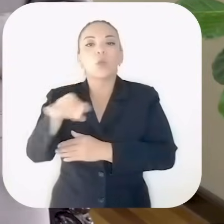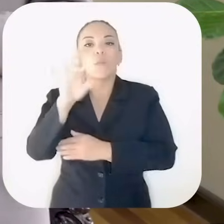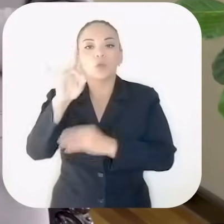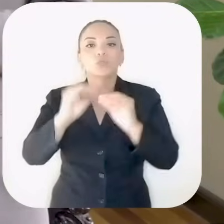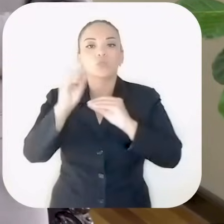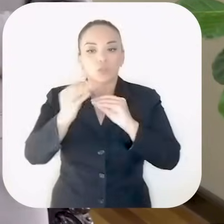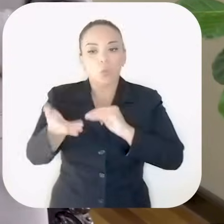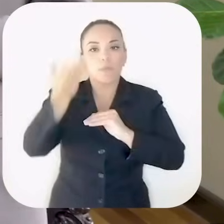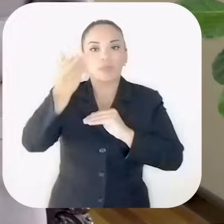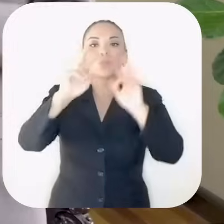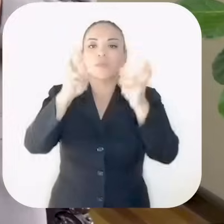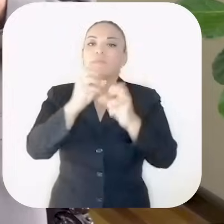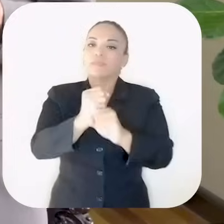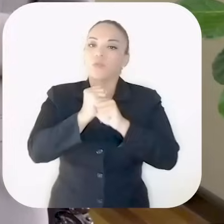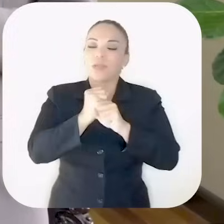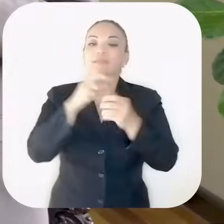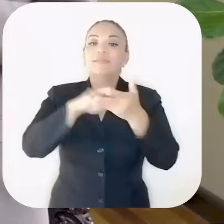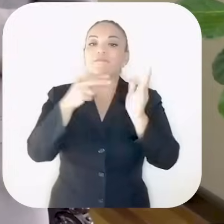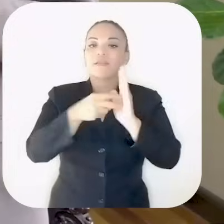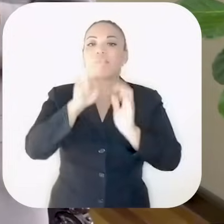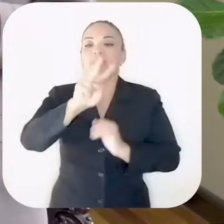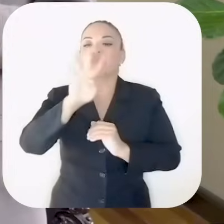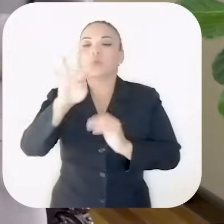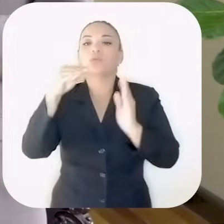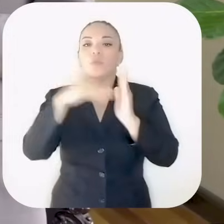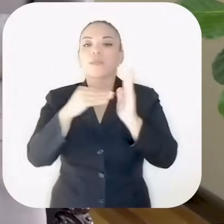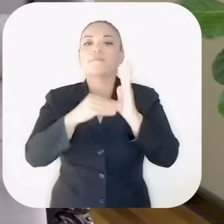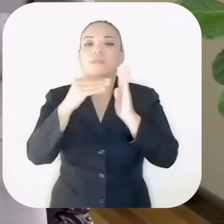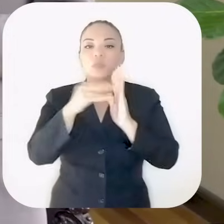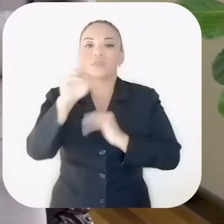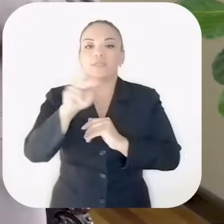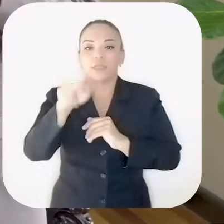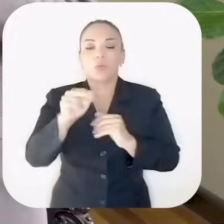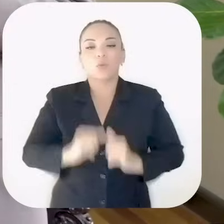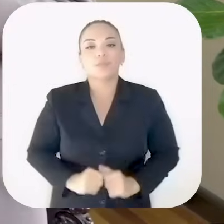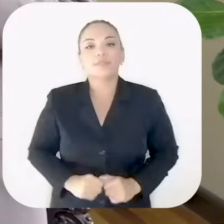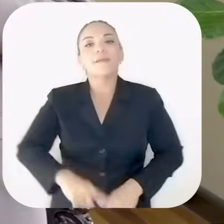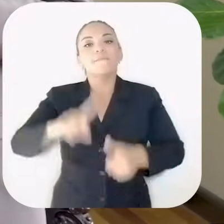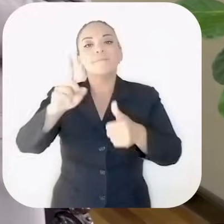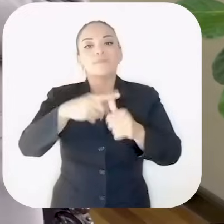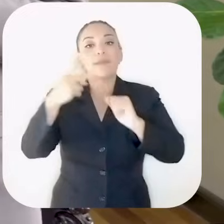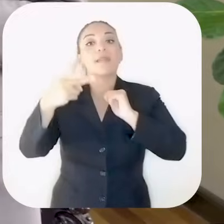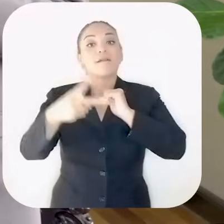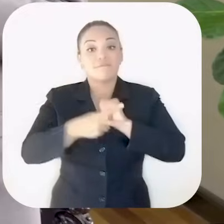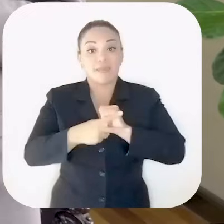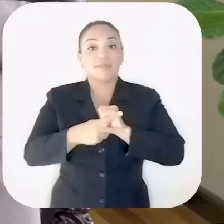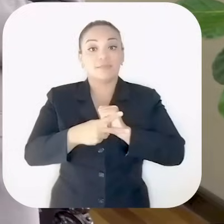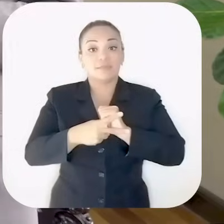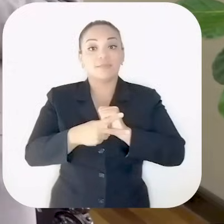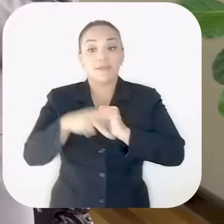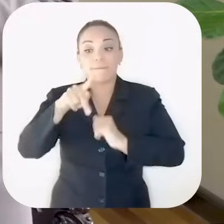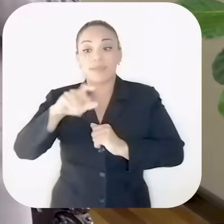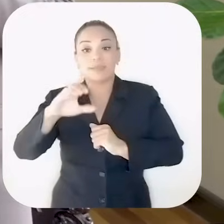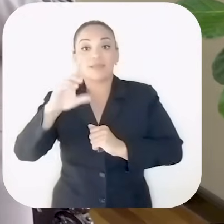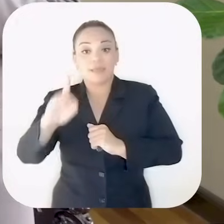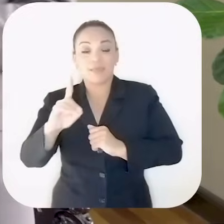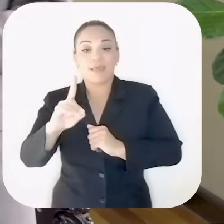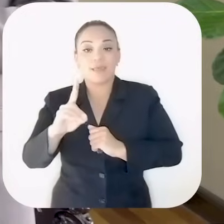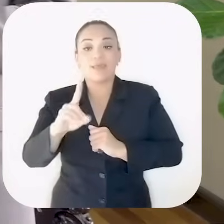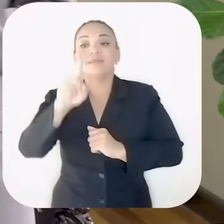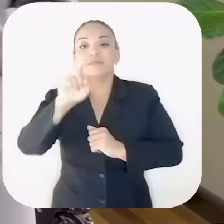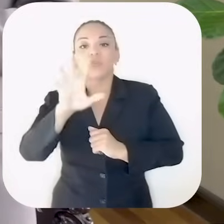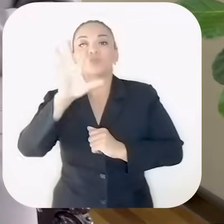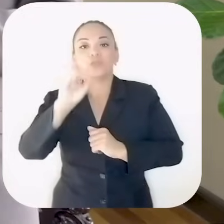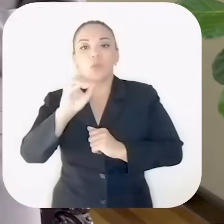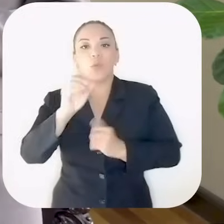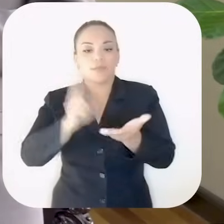7.8%, que representa 24,000 millones de colones. Por primera vez en años, la PCD tendrá